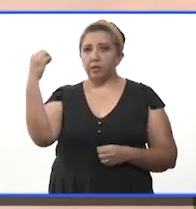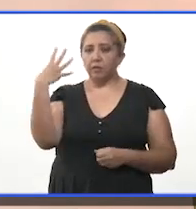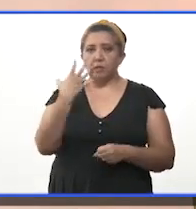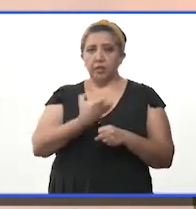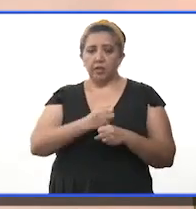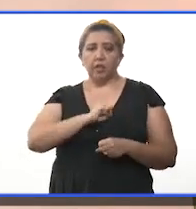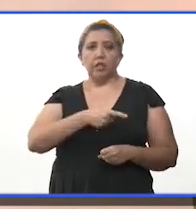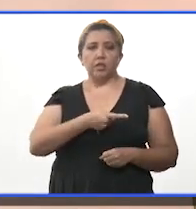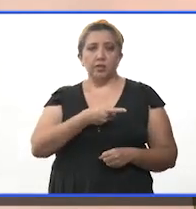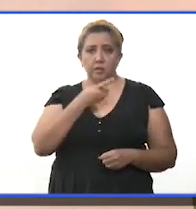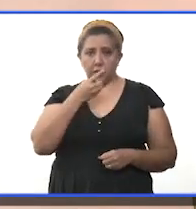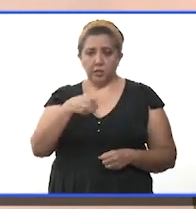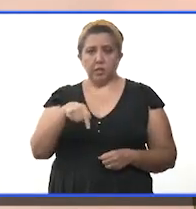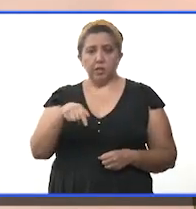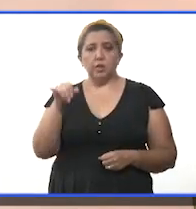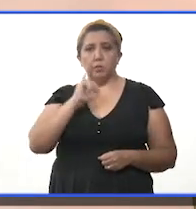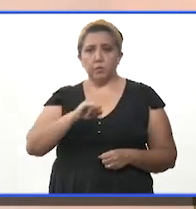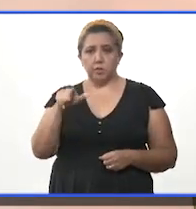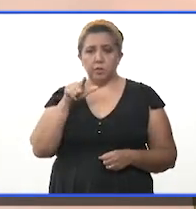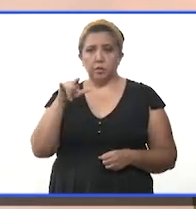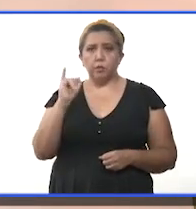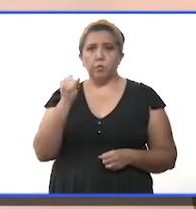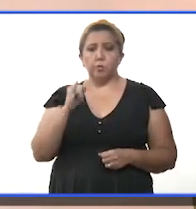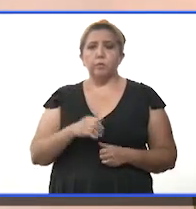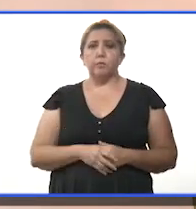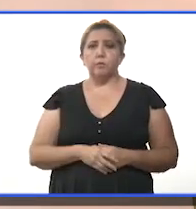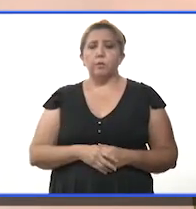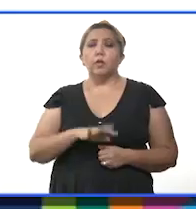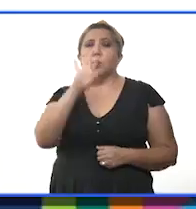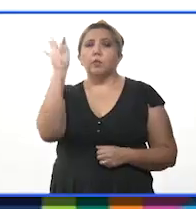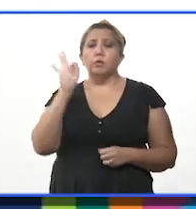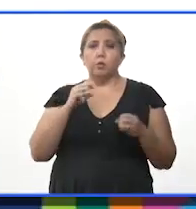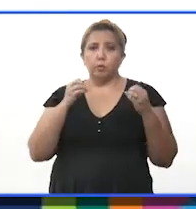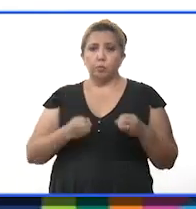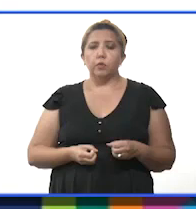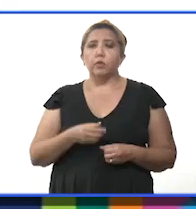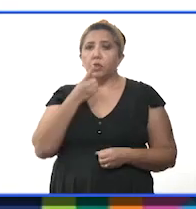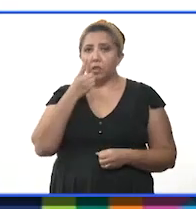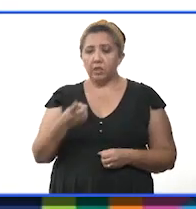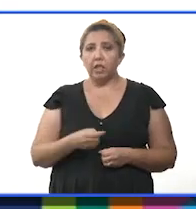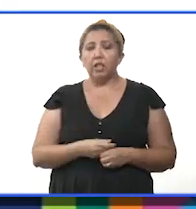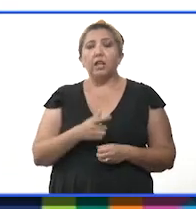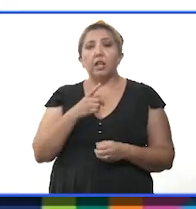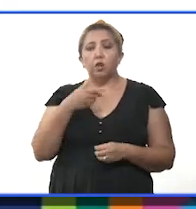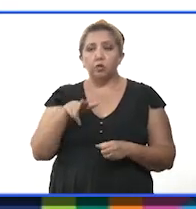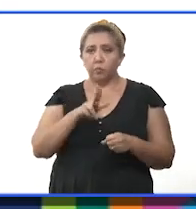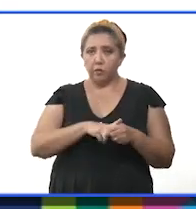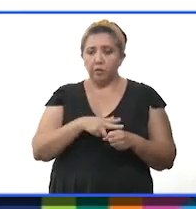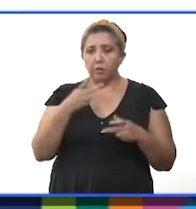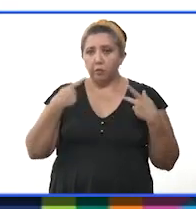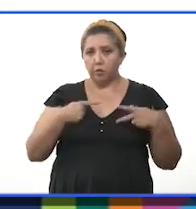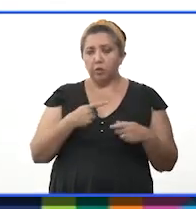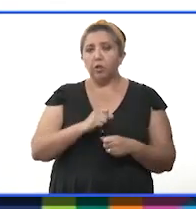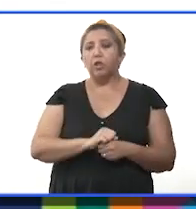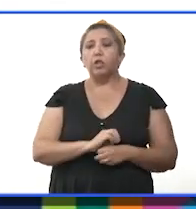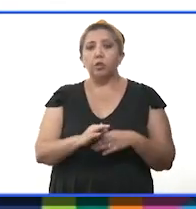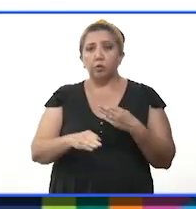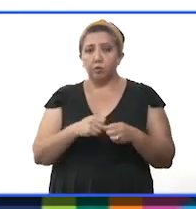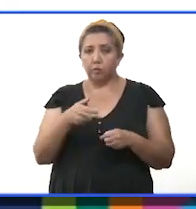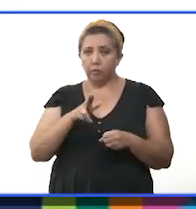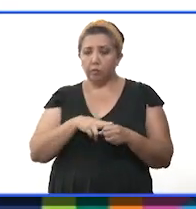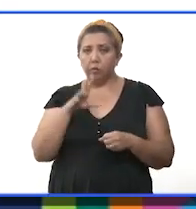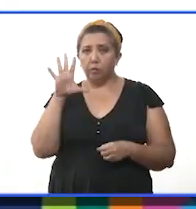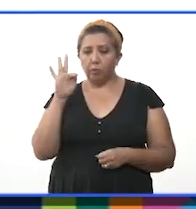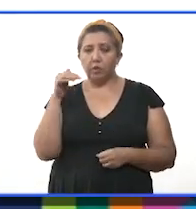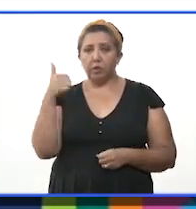semáforo estatal de Yucatán este jueves 17 de junio. El porcentaje de ocupación de cuidados intensivos total de pacientes COVID y no COVID es